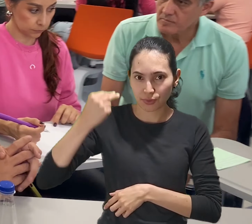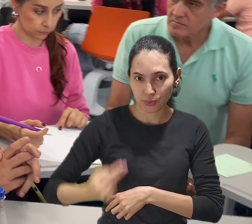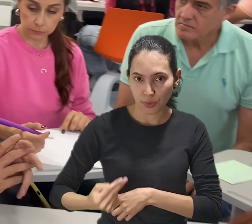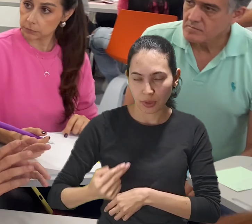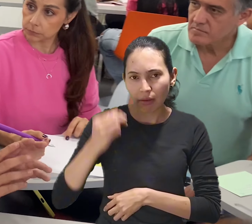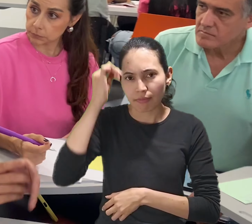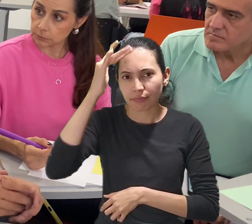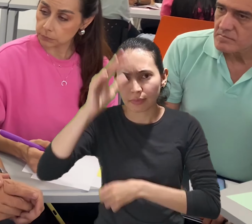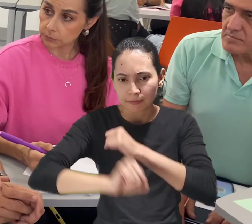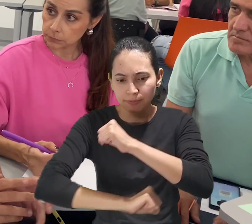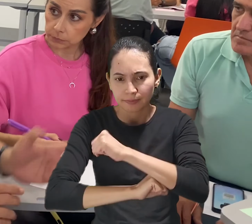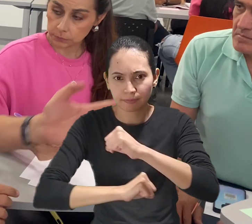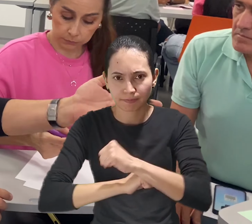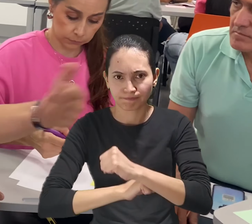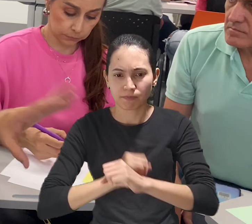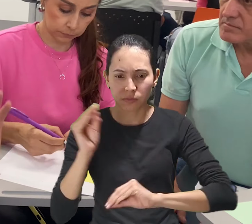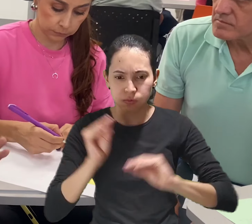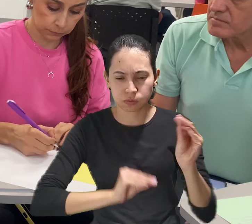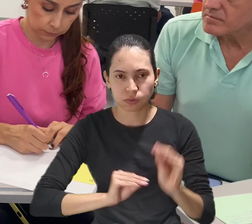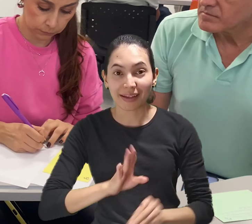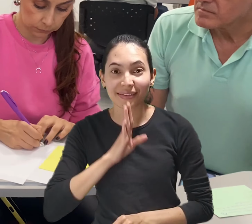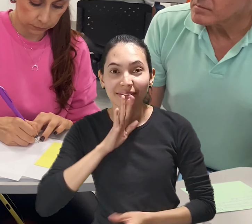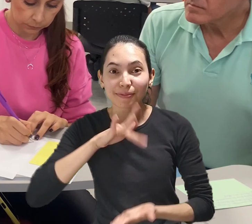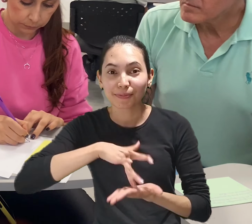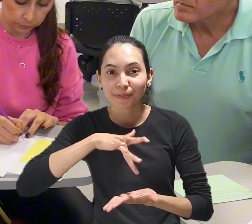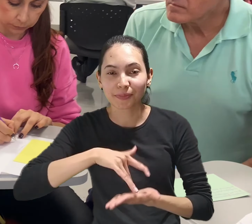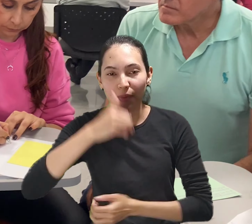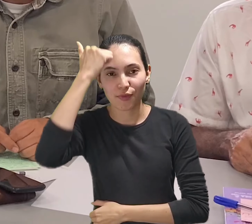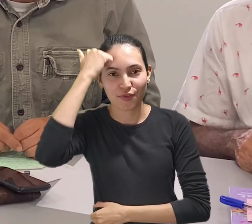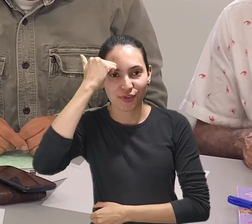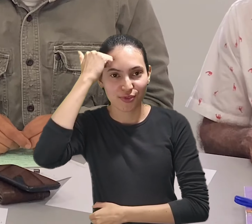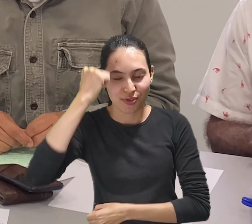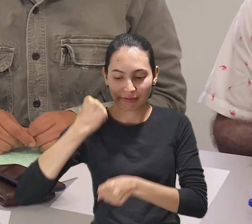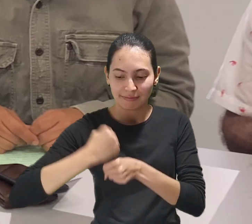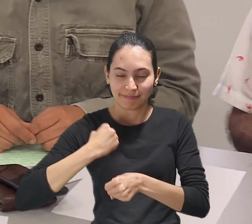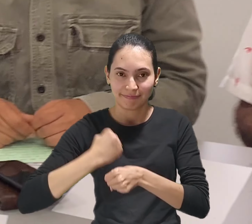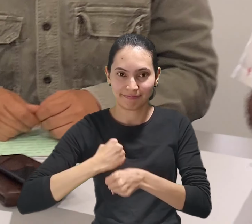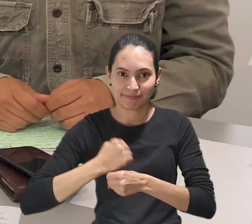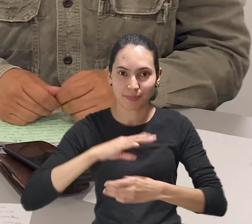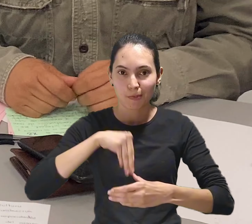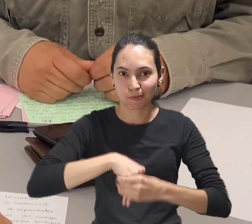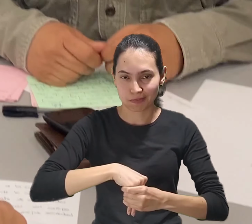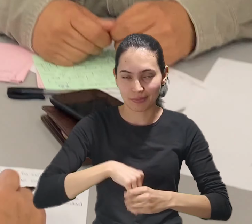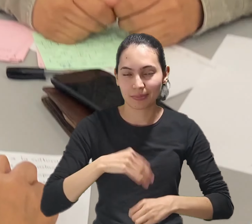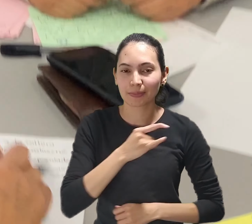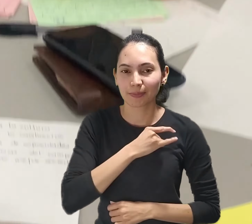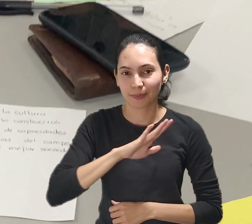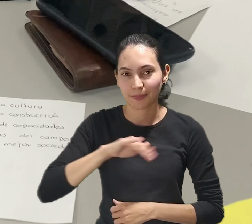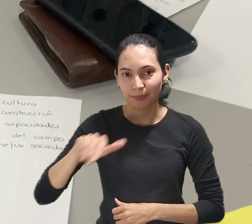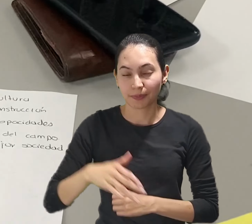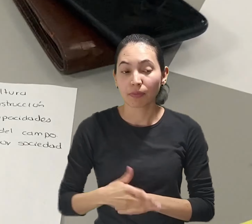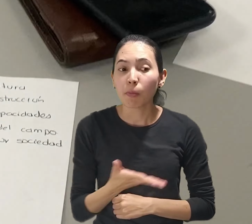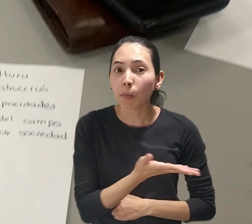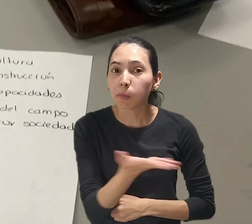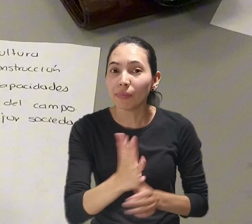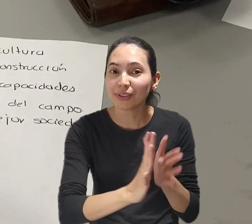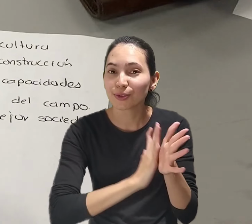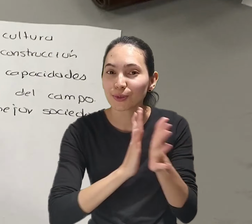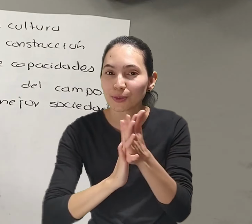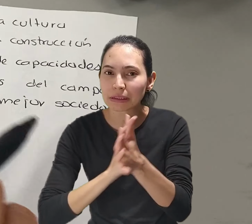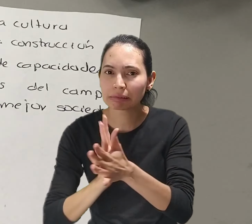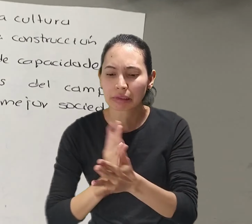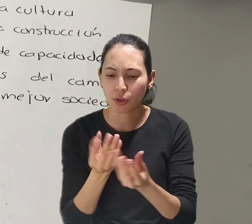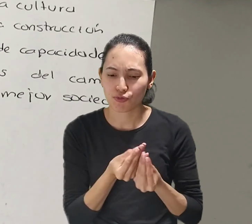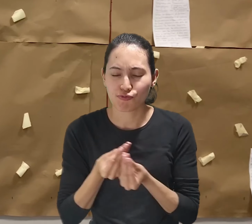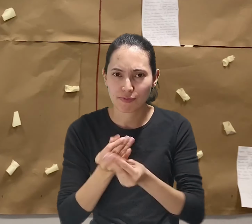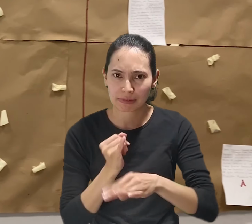marco filosófico del EduFit con la participación de docentes y empleados. Actores de este primer encuentro nos cuentan la importancia